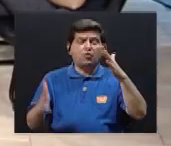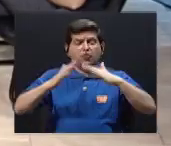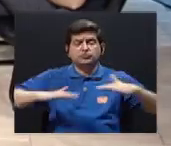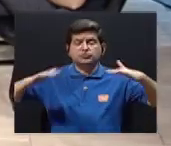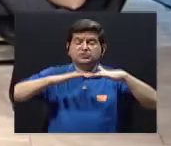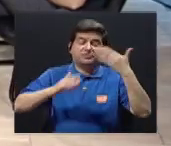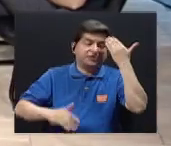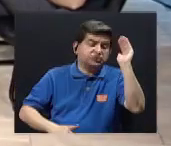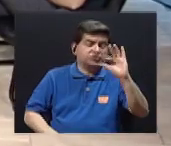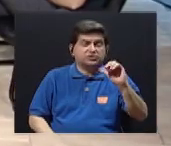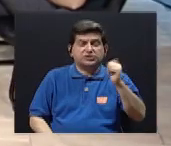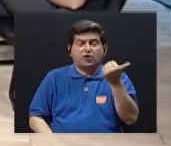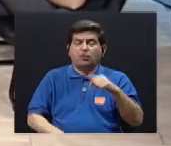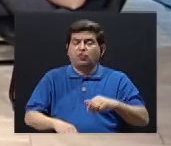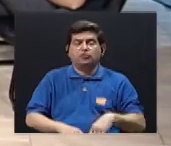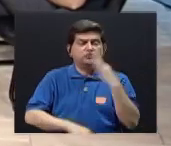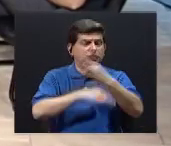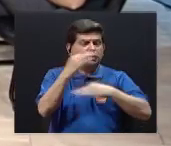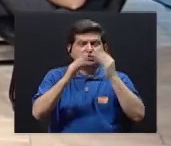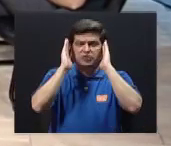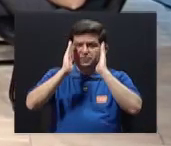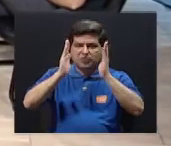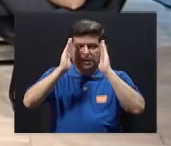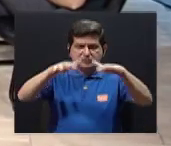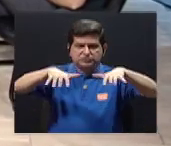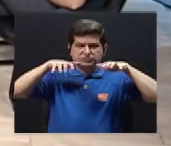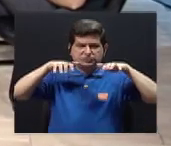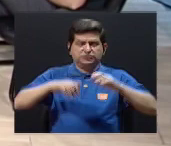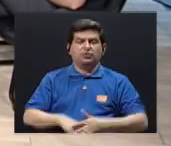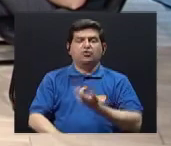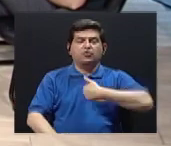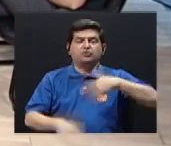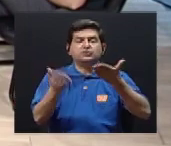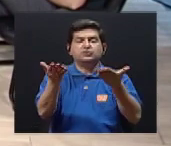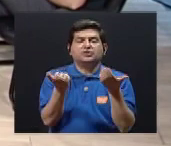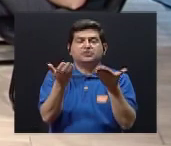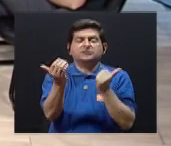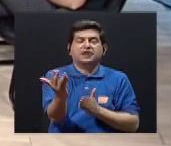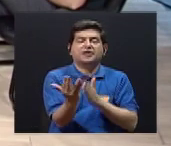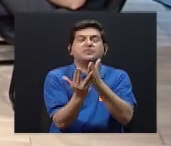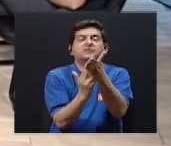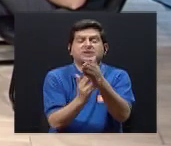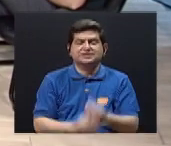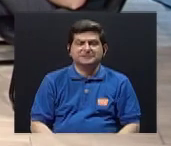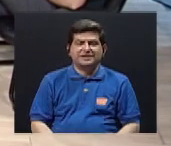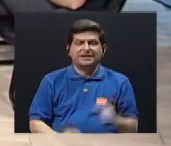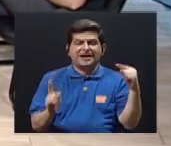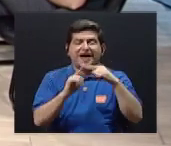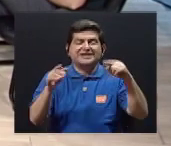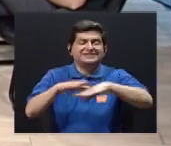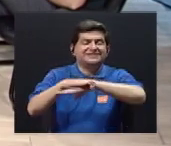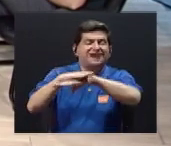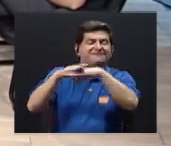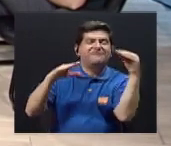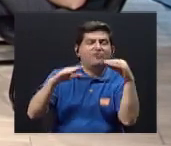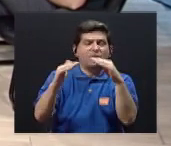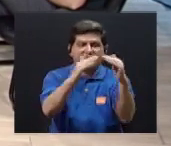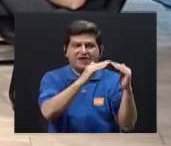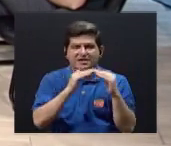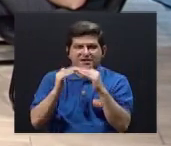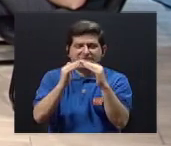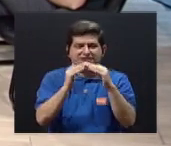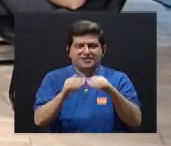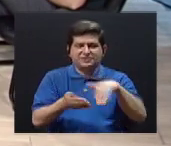otro espacio, no sé, para otro foro de audiencia. Queremos, como dice Cristian, llegar a incluso fuera del área metropolitana,